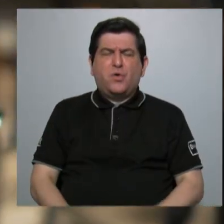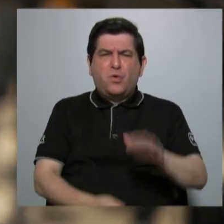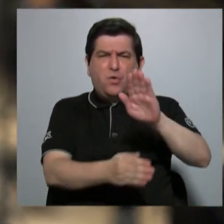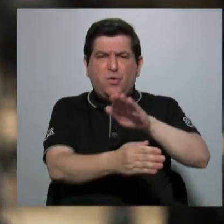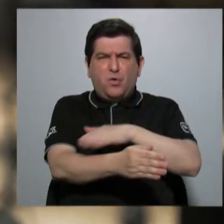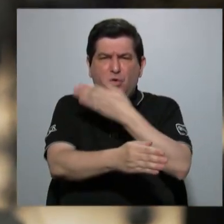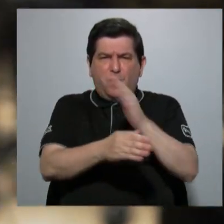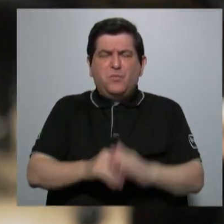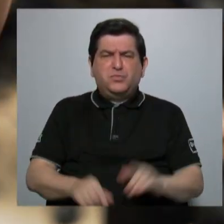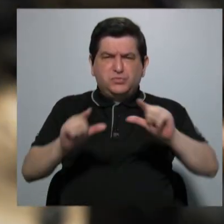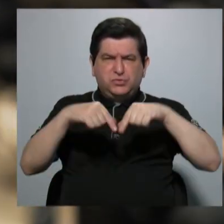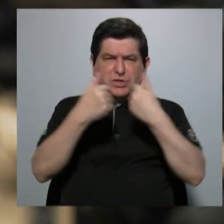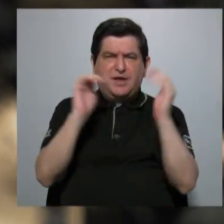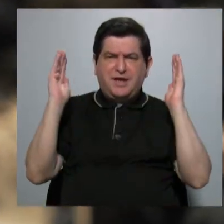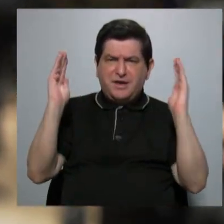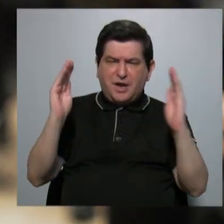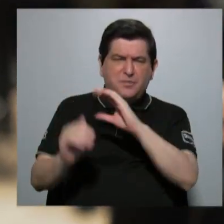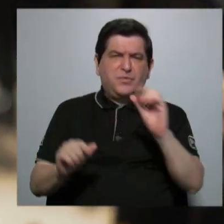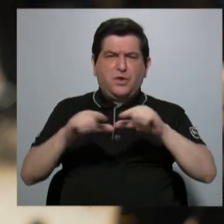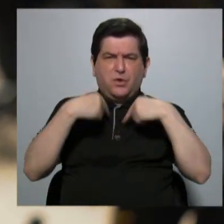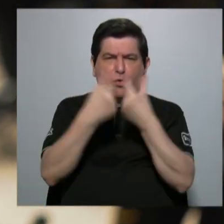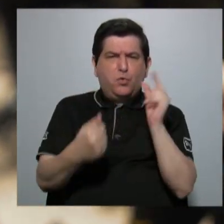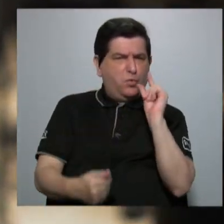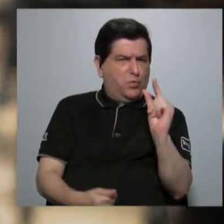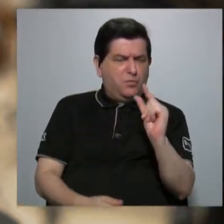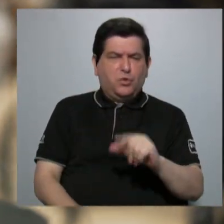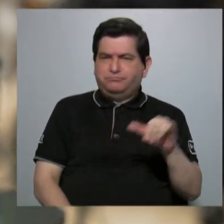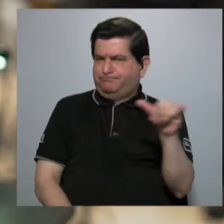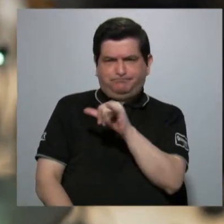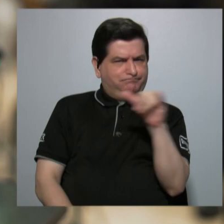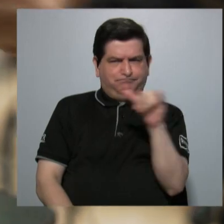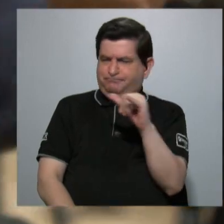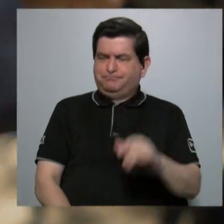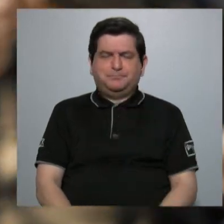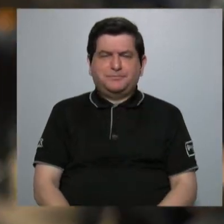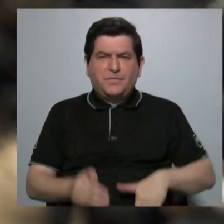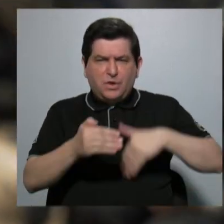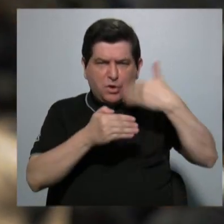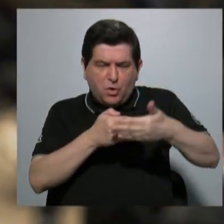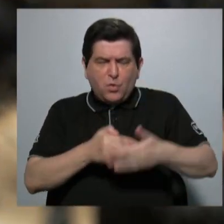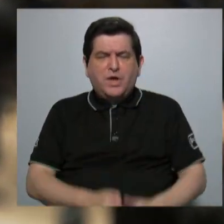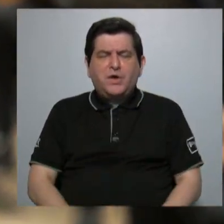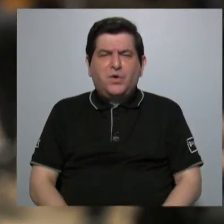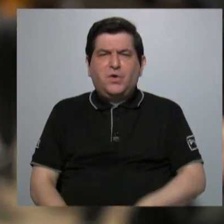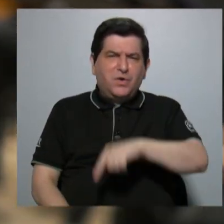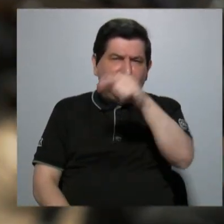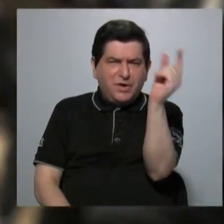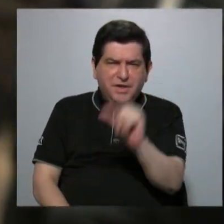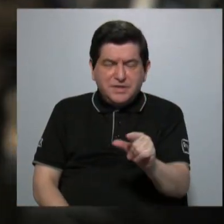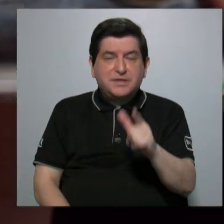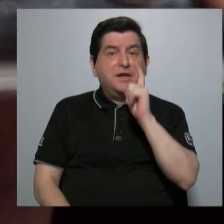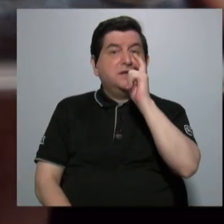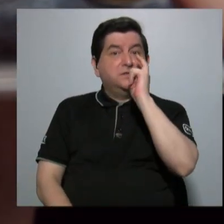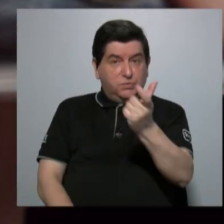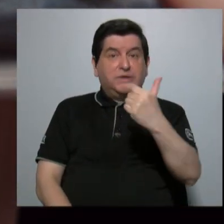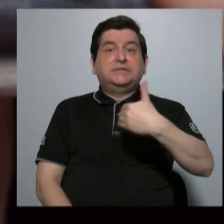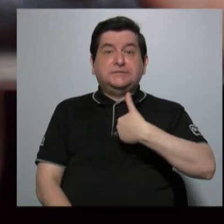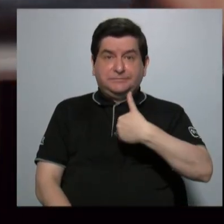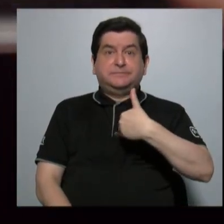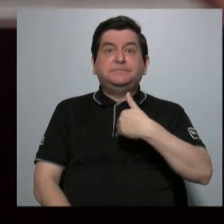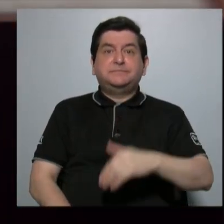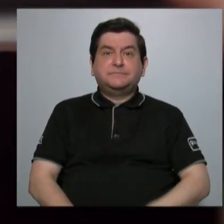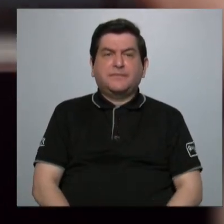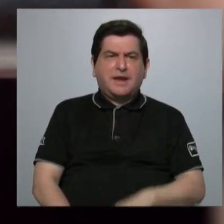cámara y música sinfónica, ¿verdad? Entonces, después me voy para Italia, también tengo mucha suerte en Italia,